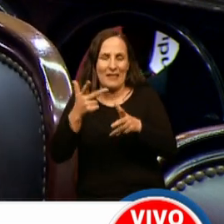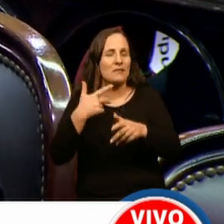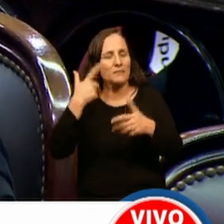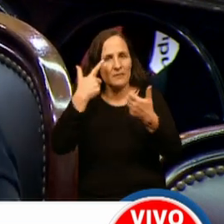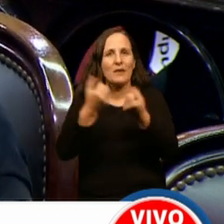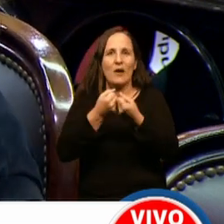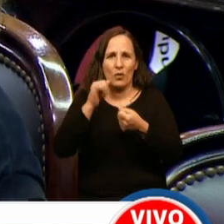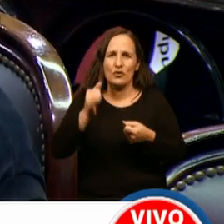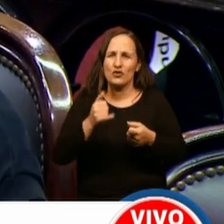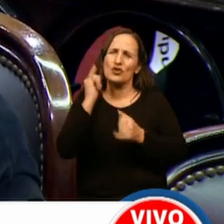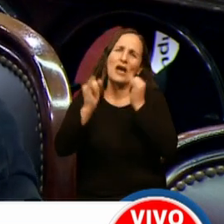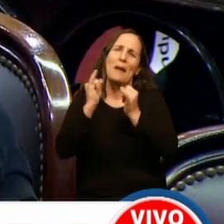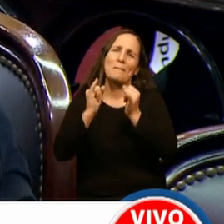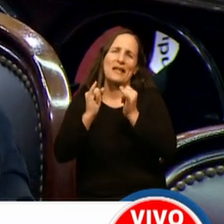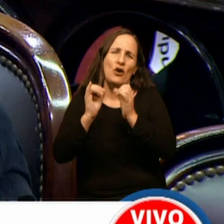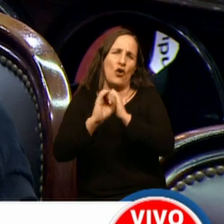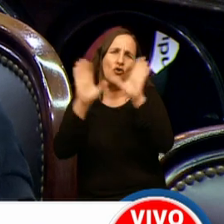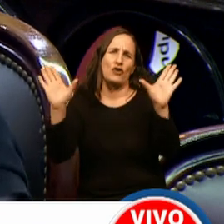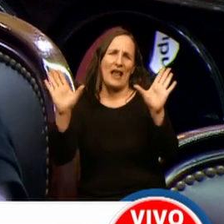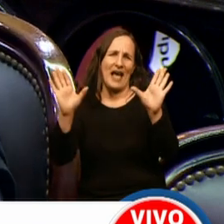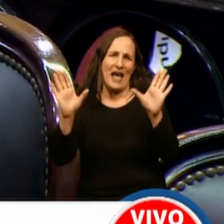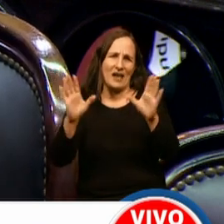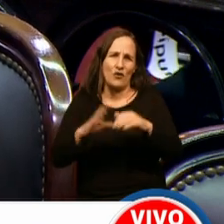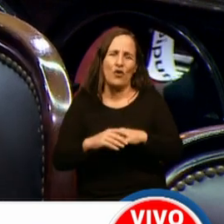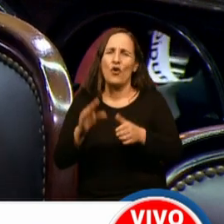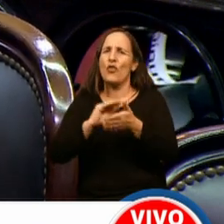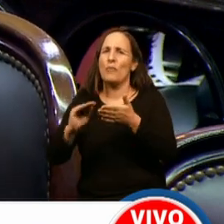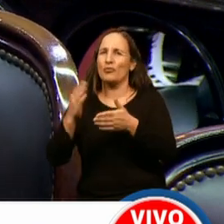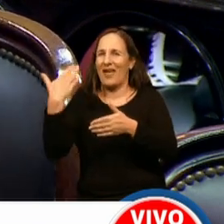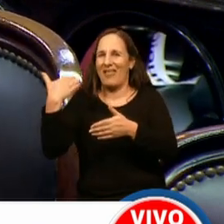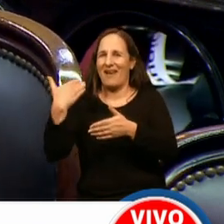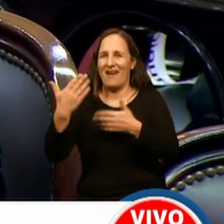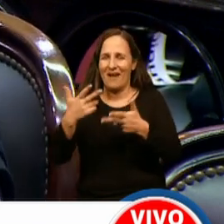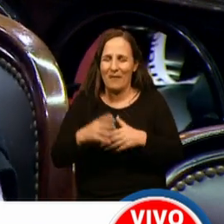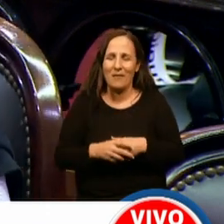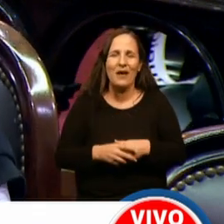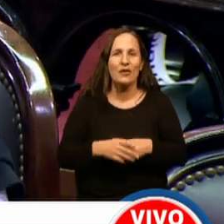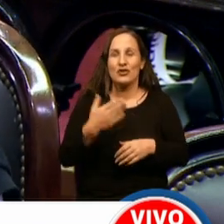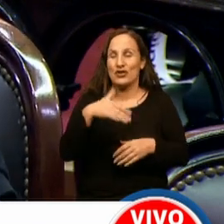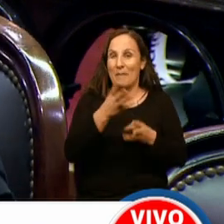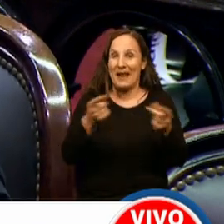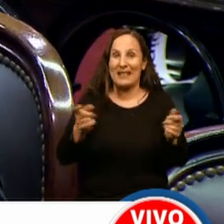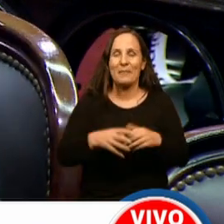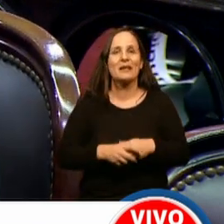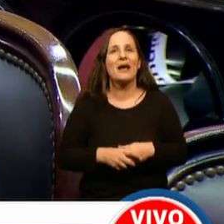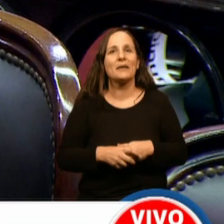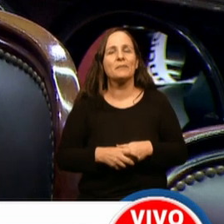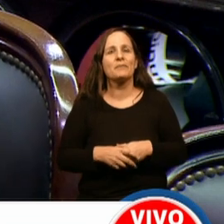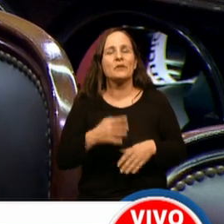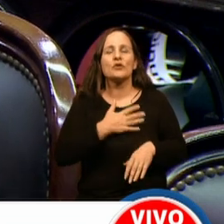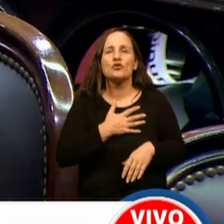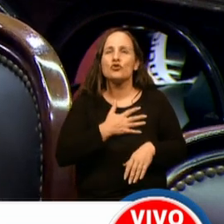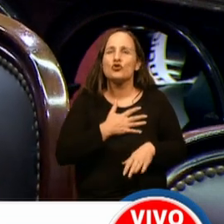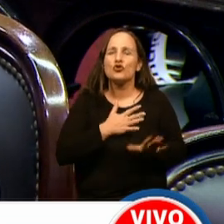y que ya lo explicaron muy bien las las diputadas preopinantes pero para cerrar señor presidente entiendo que